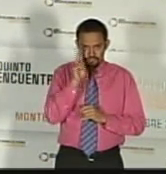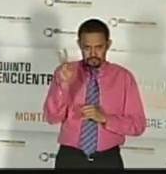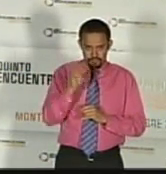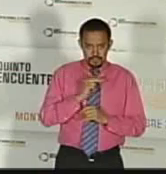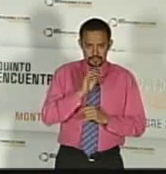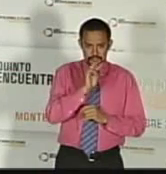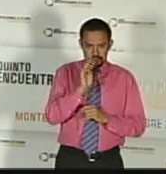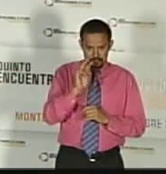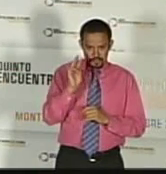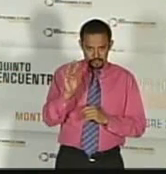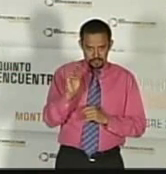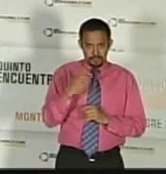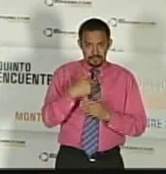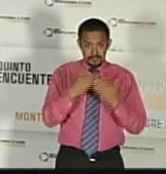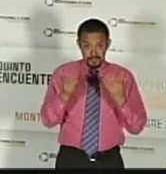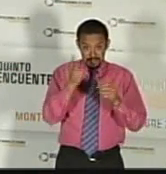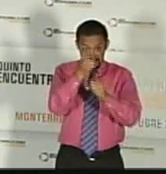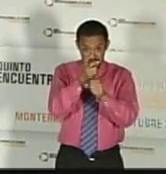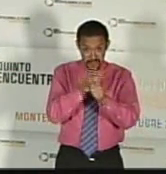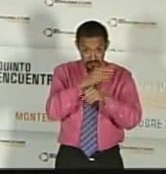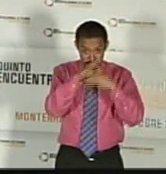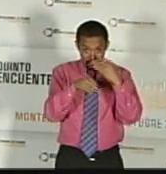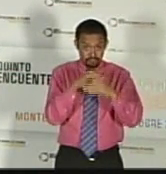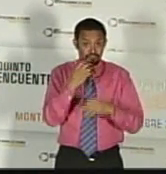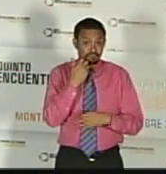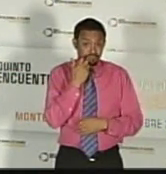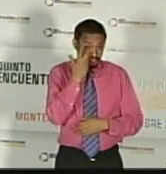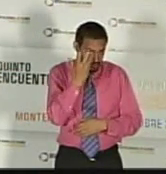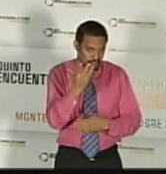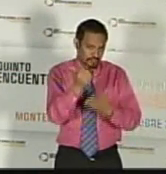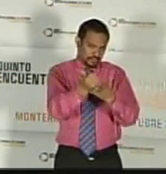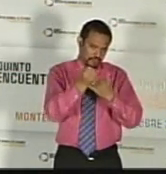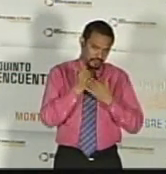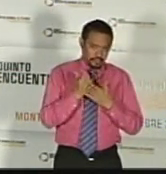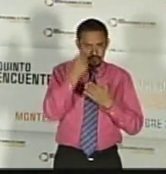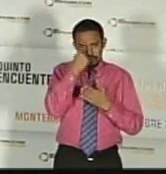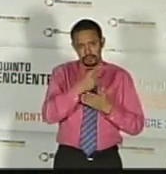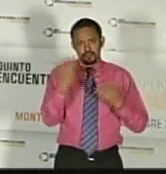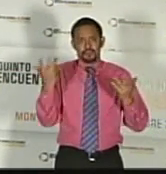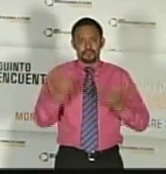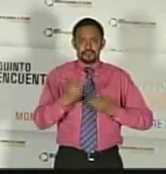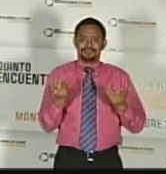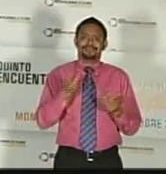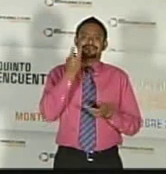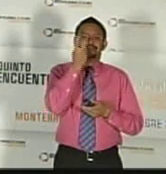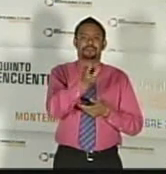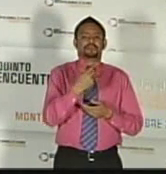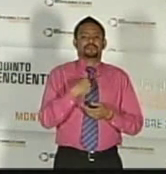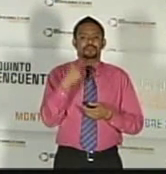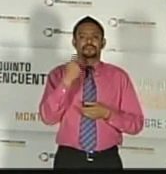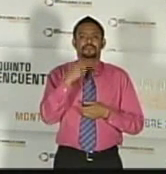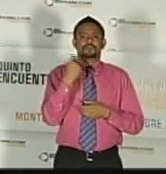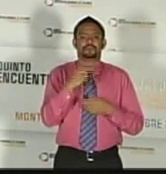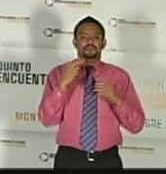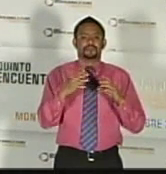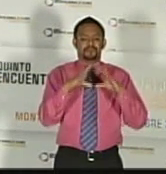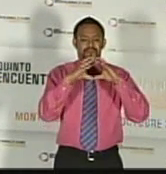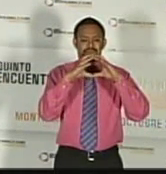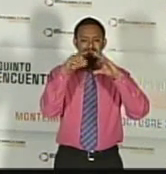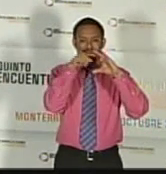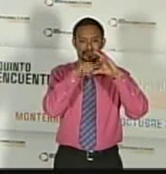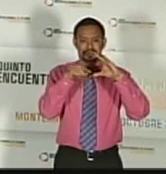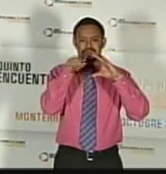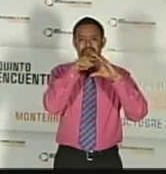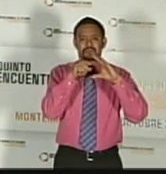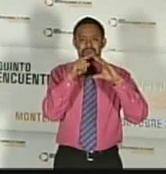evolve.org, porque le voy a invitar a todo mundo que lo quiera que me ayude a construir esto que llamo la rueda de la